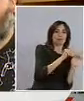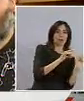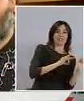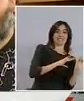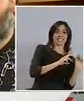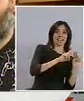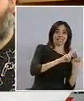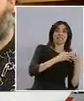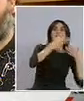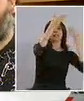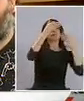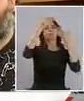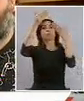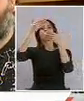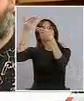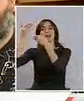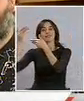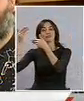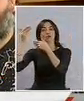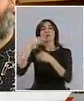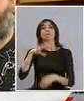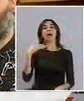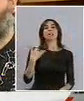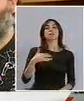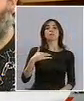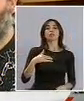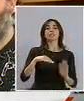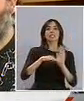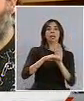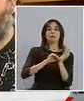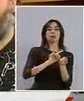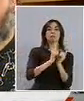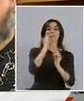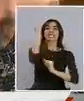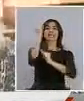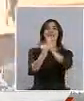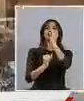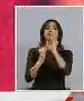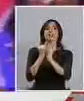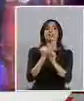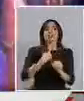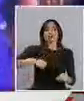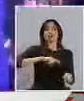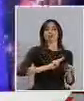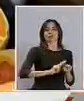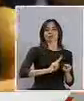y lo más importante que es la etapa de internacionalización de todo lo que se está haciendo.